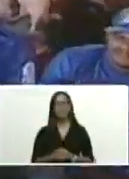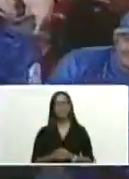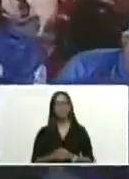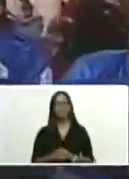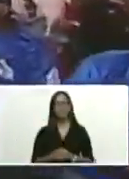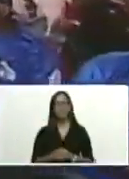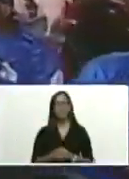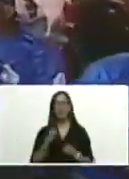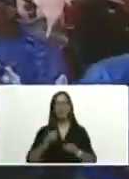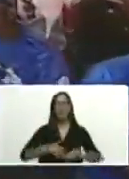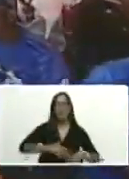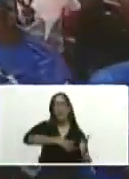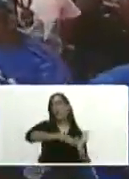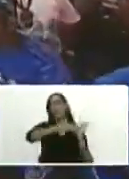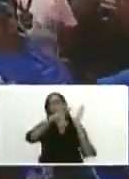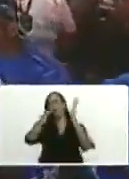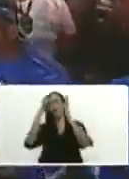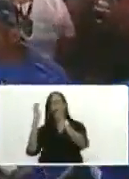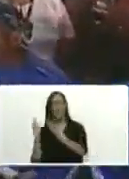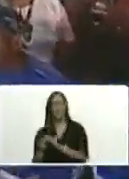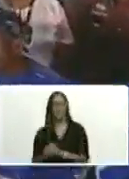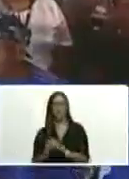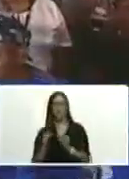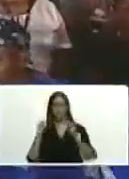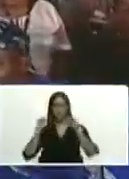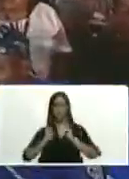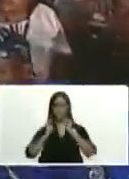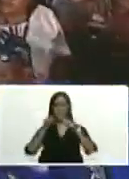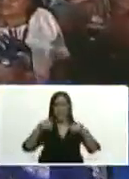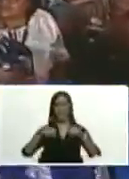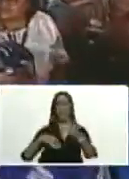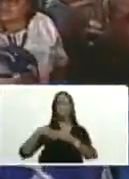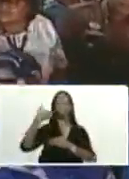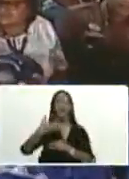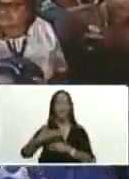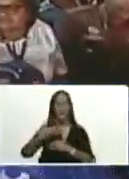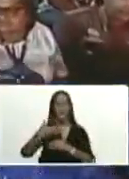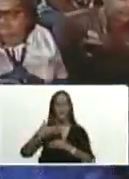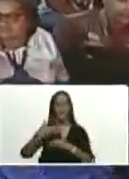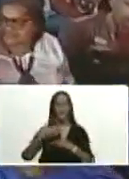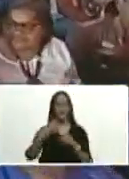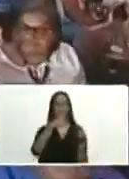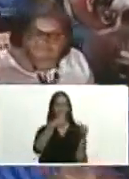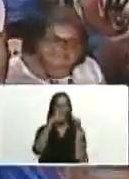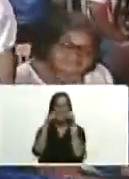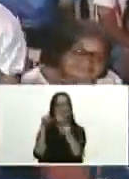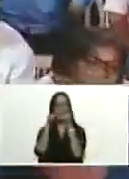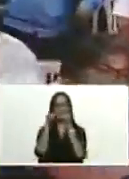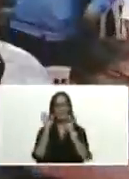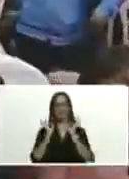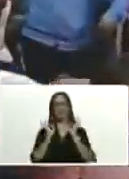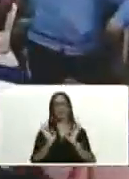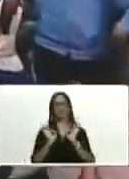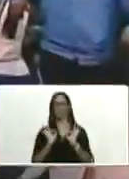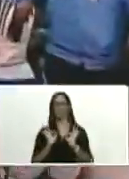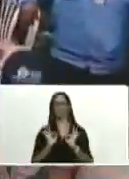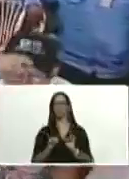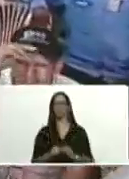vamos hace una ola verdad de aquí para atrás afina la cámara alfre Nazaret